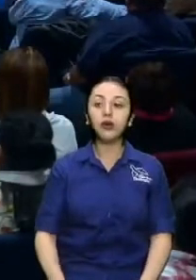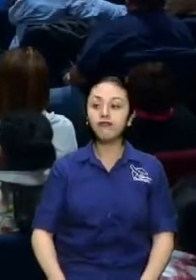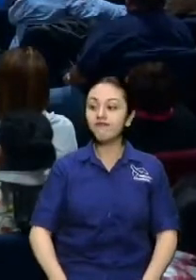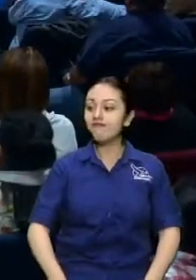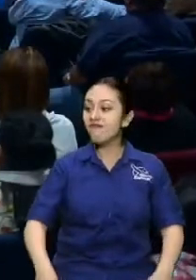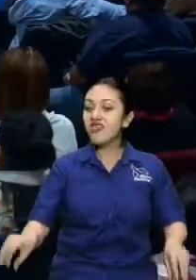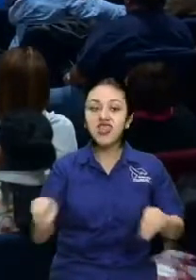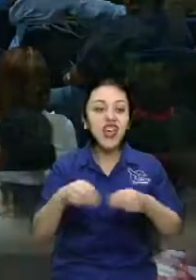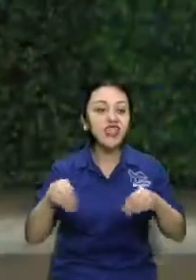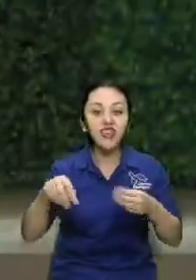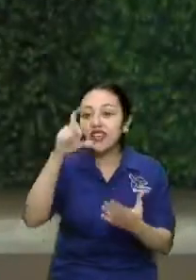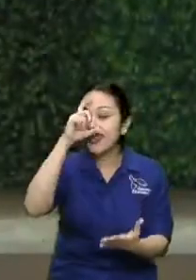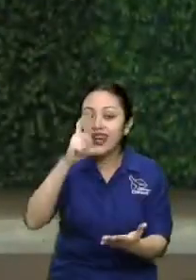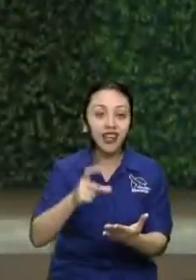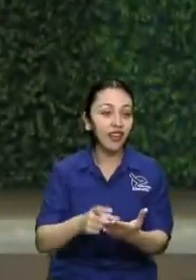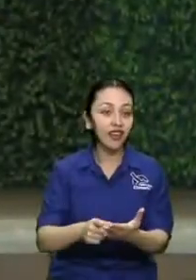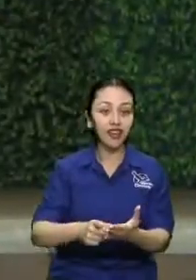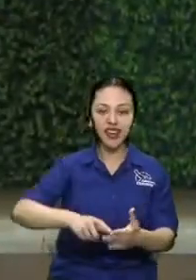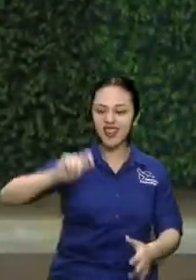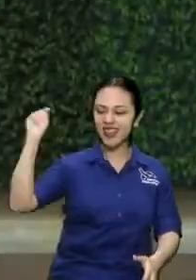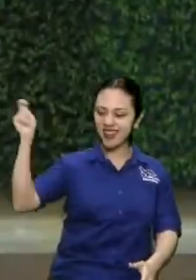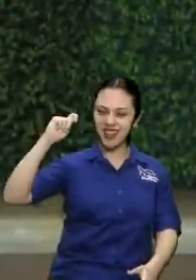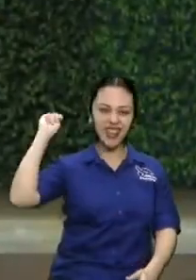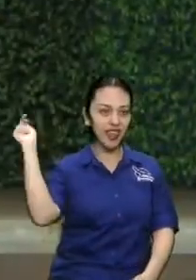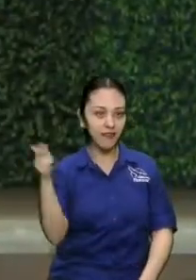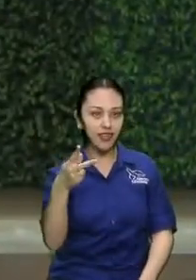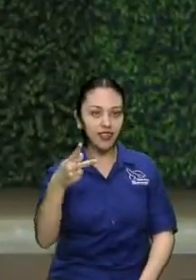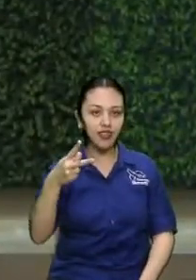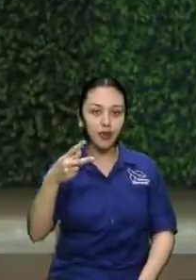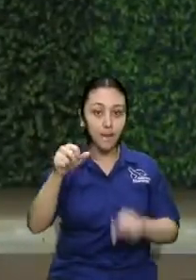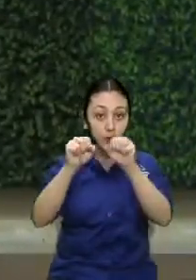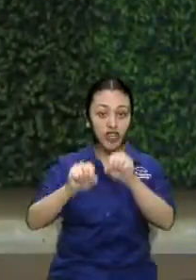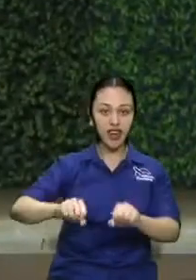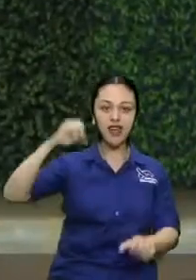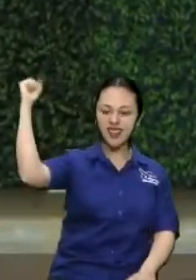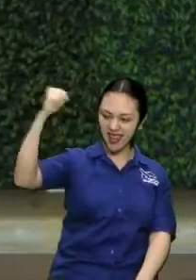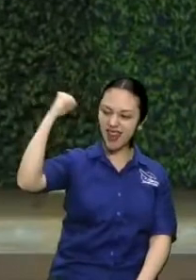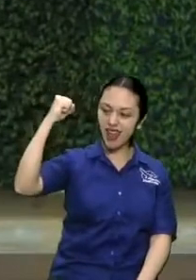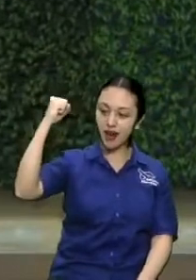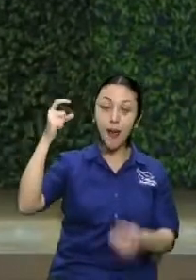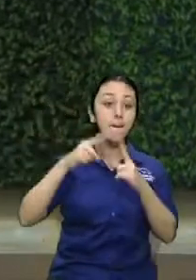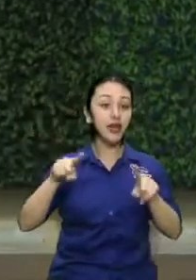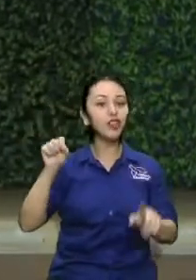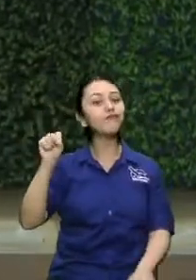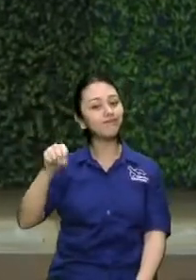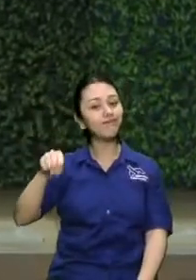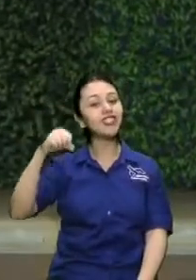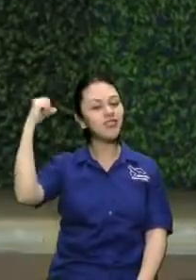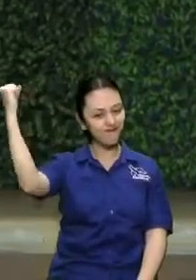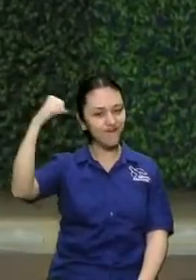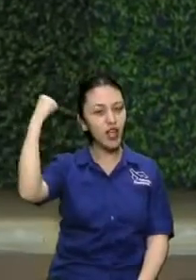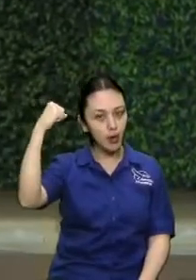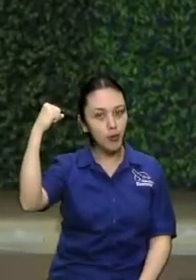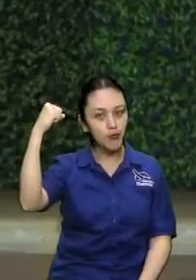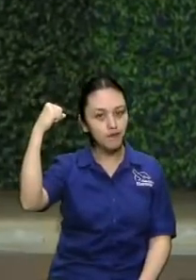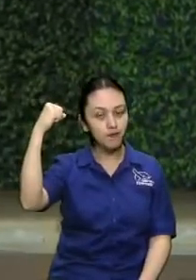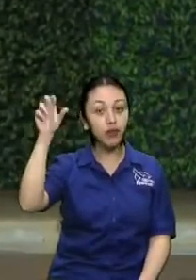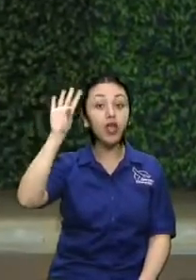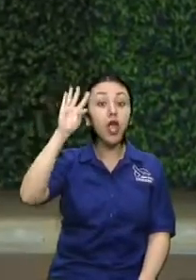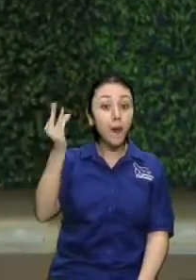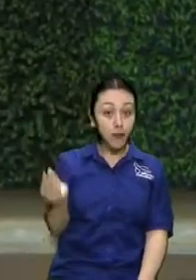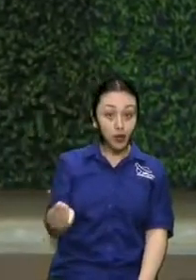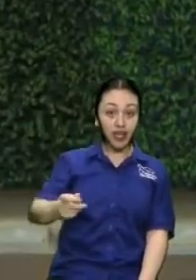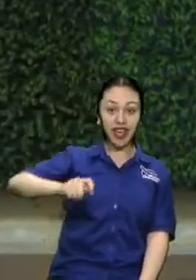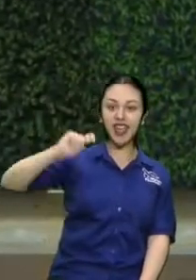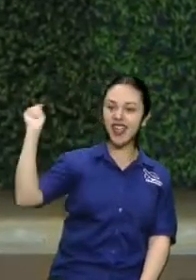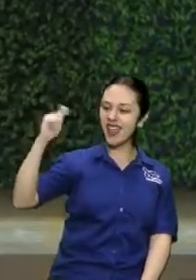Nadie. Y ganó. Esa es una hazaña. Esa es una. Pero él sí sabía. Él dijo: no, no,